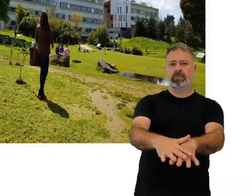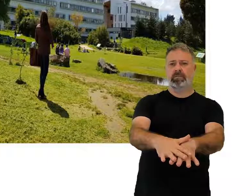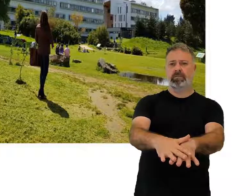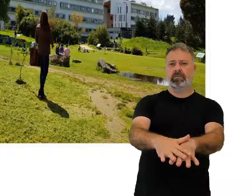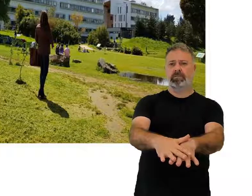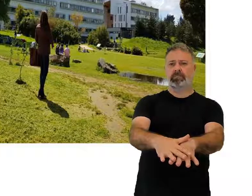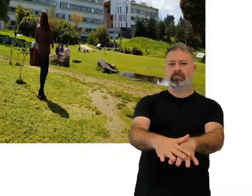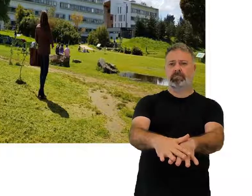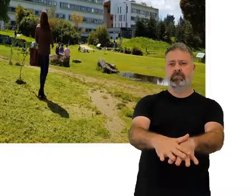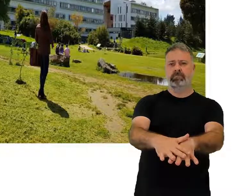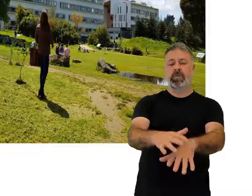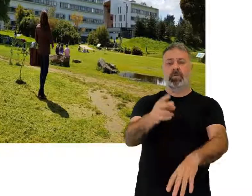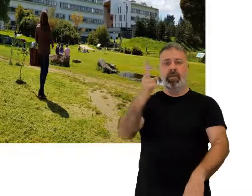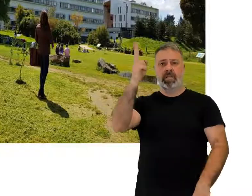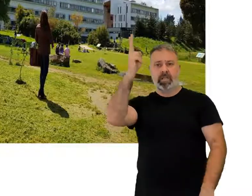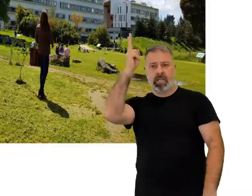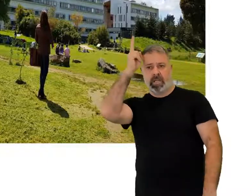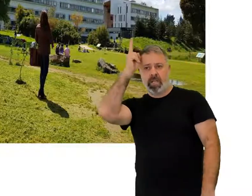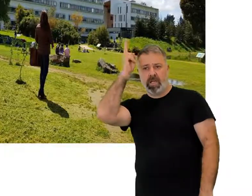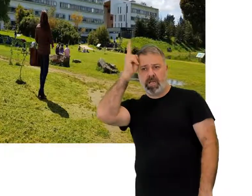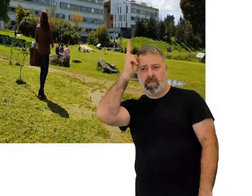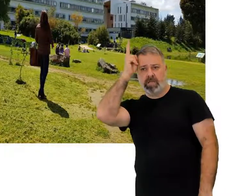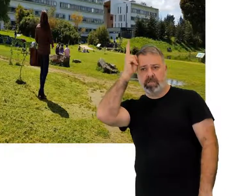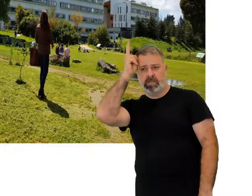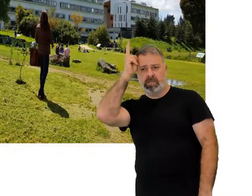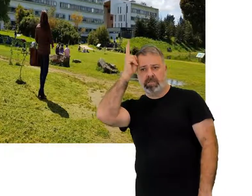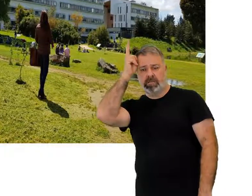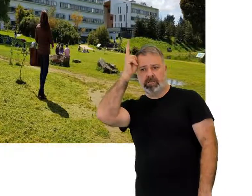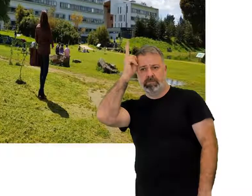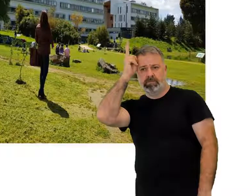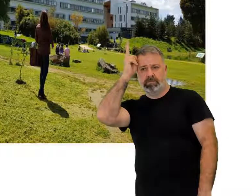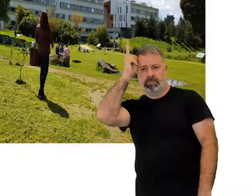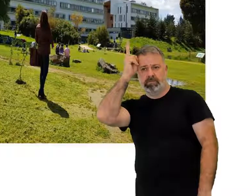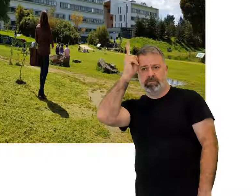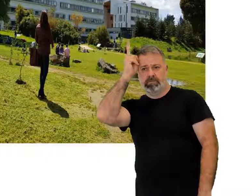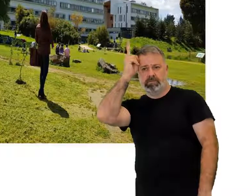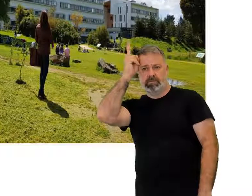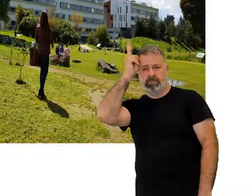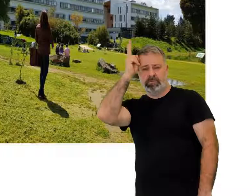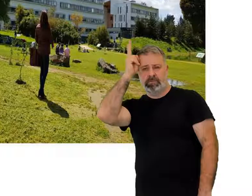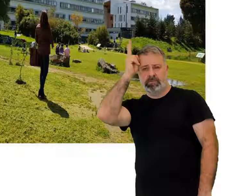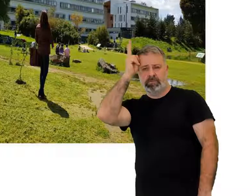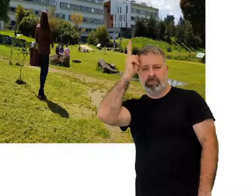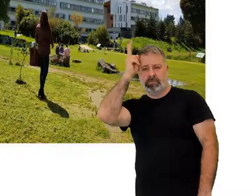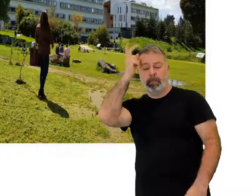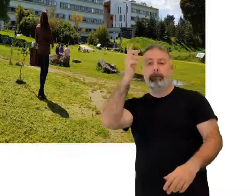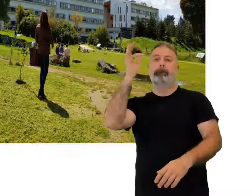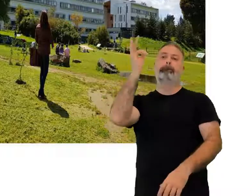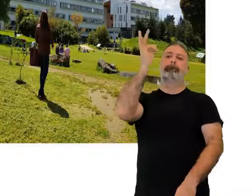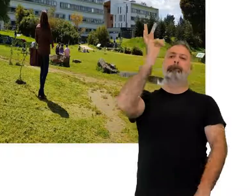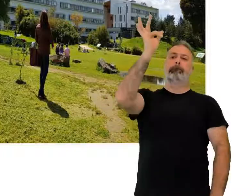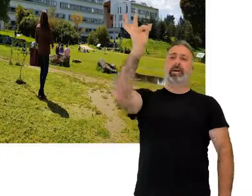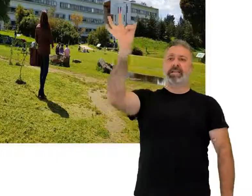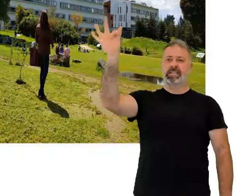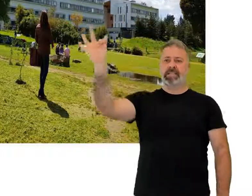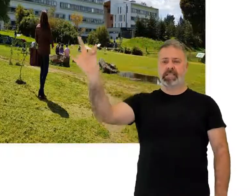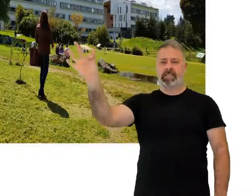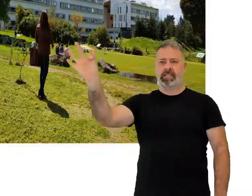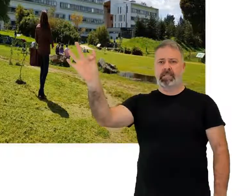lo indígena, los elementos indígenas, el pueblo indígena con